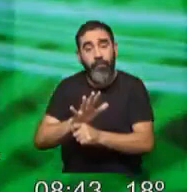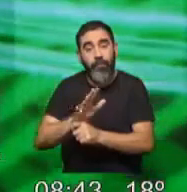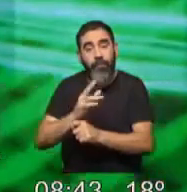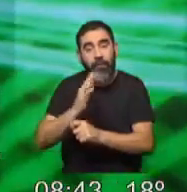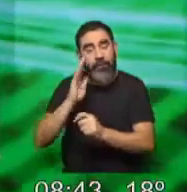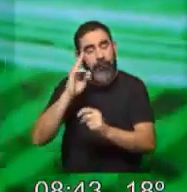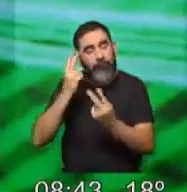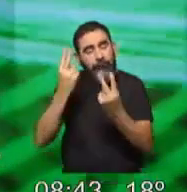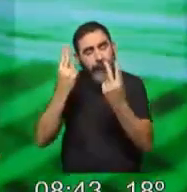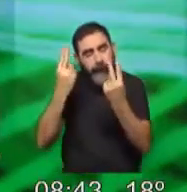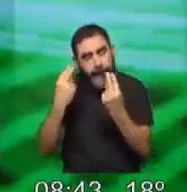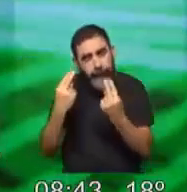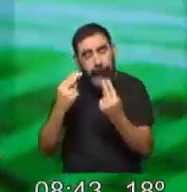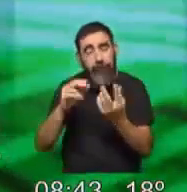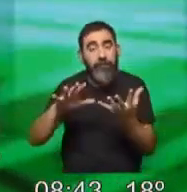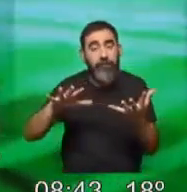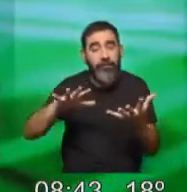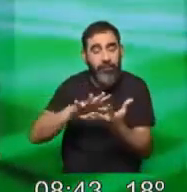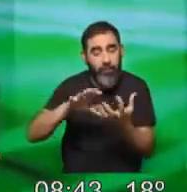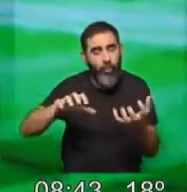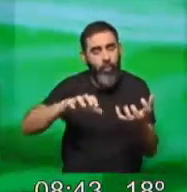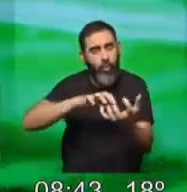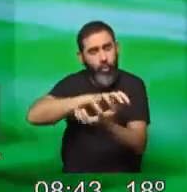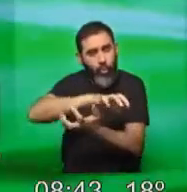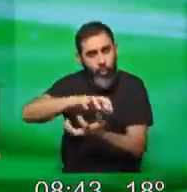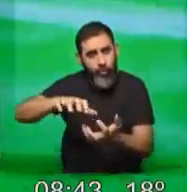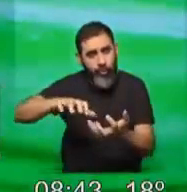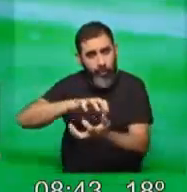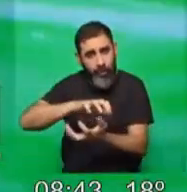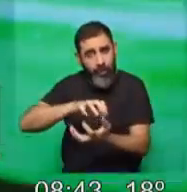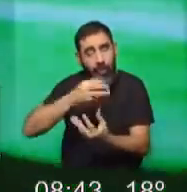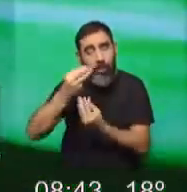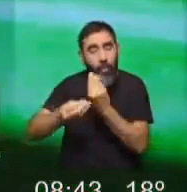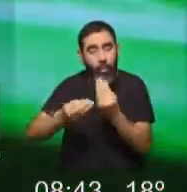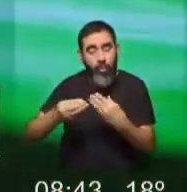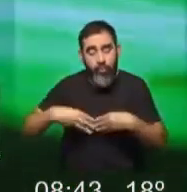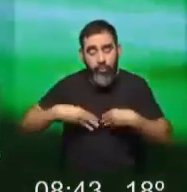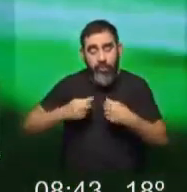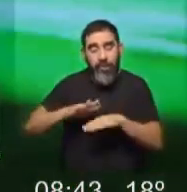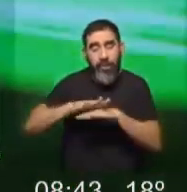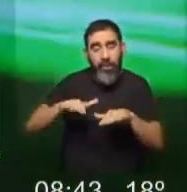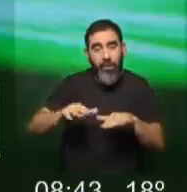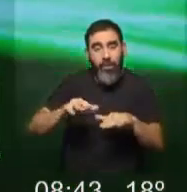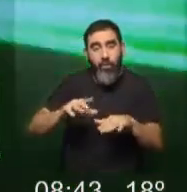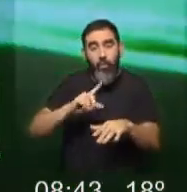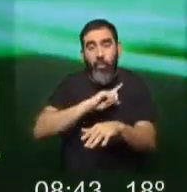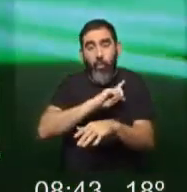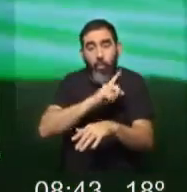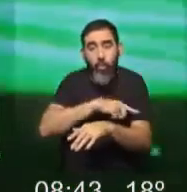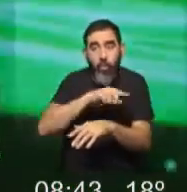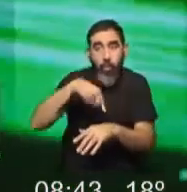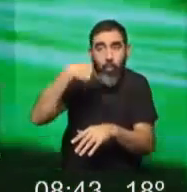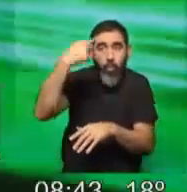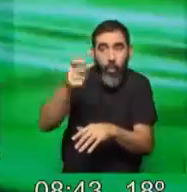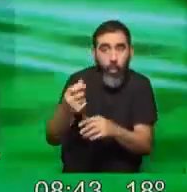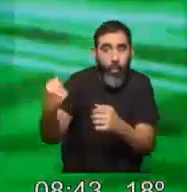humillación, de una situación muy compleja con respecto a cómo se siente un niño cuando el poder absoluto de otro